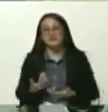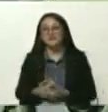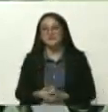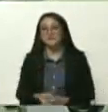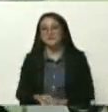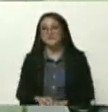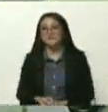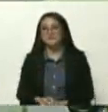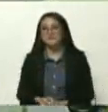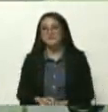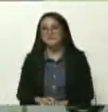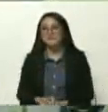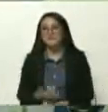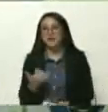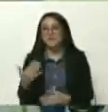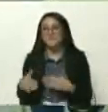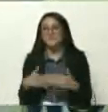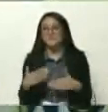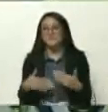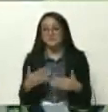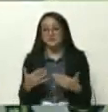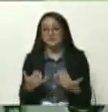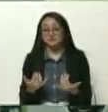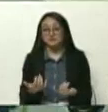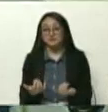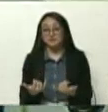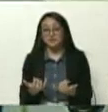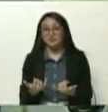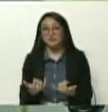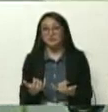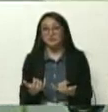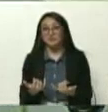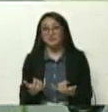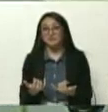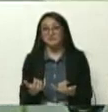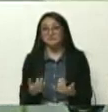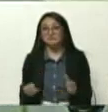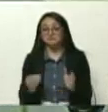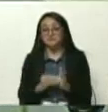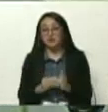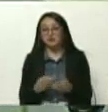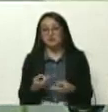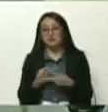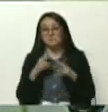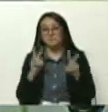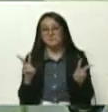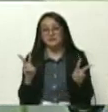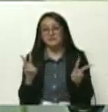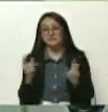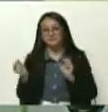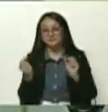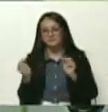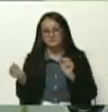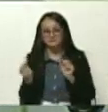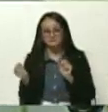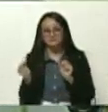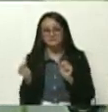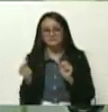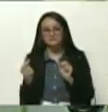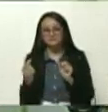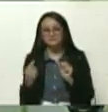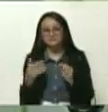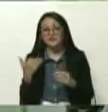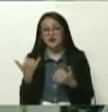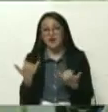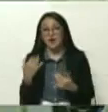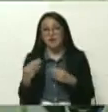hoy entonces con este proceso para la retoma de la paz a través del diálogo que se está llevando